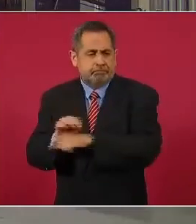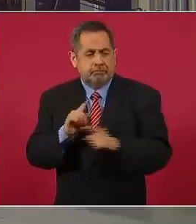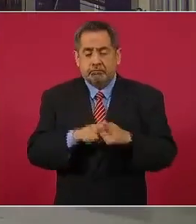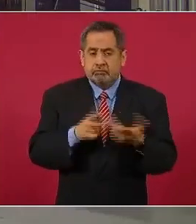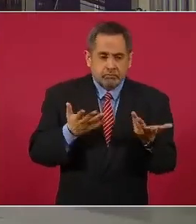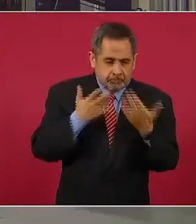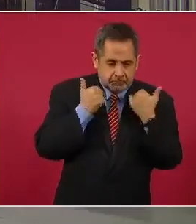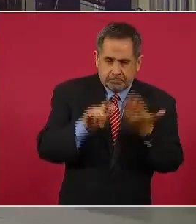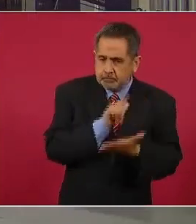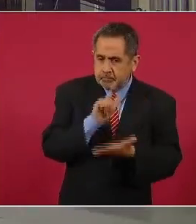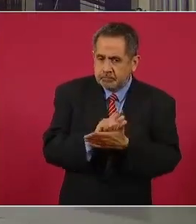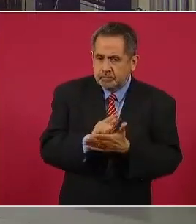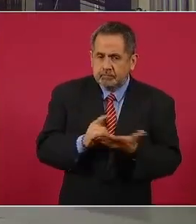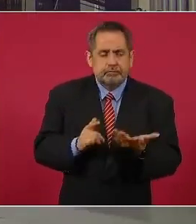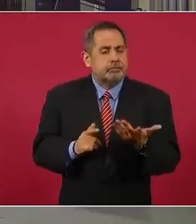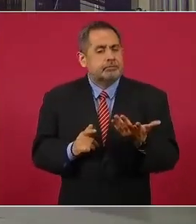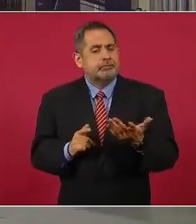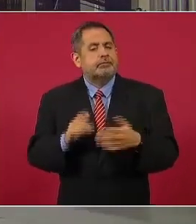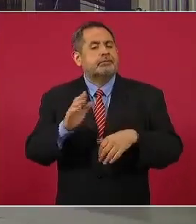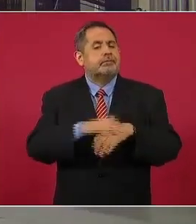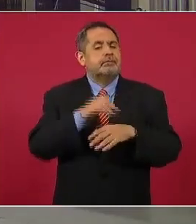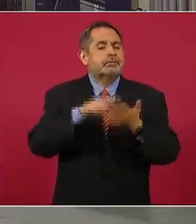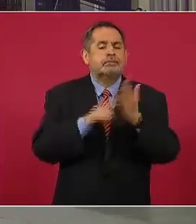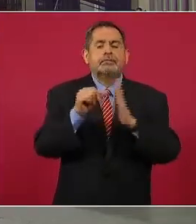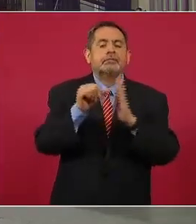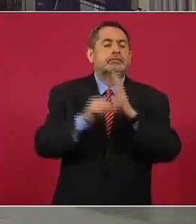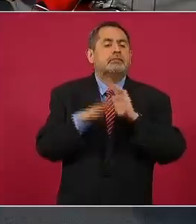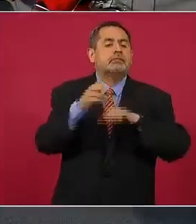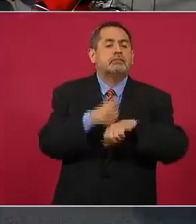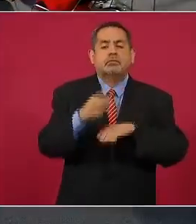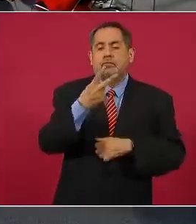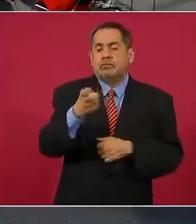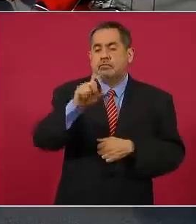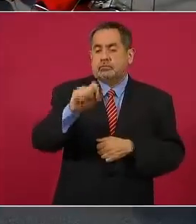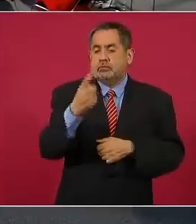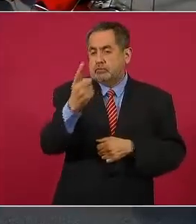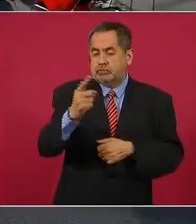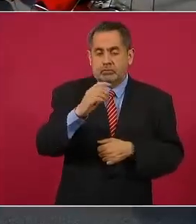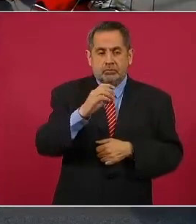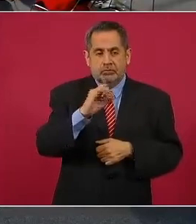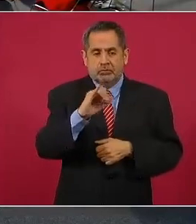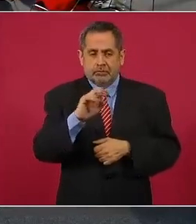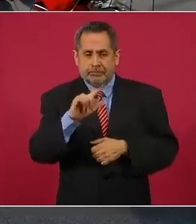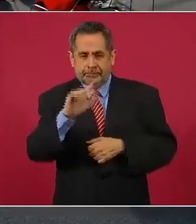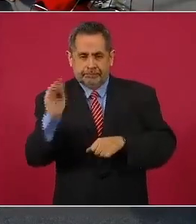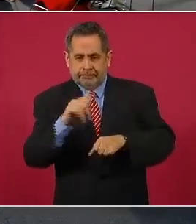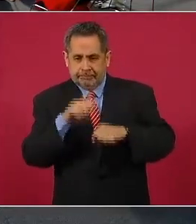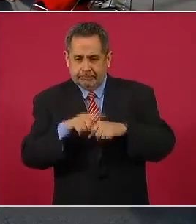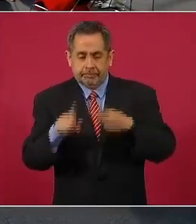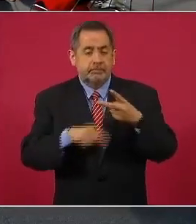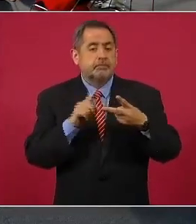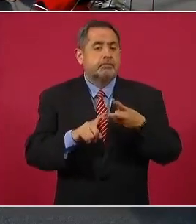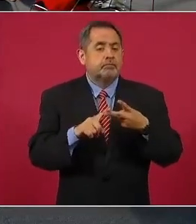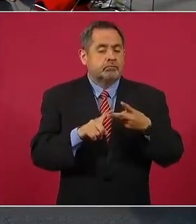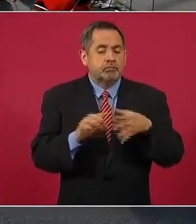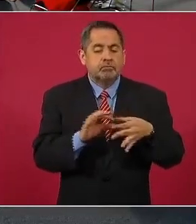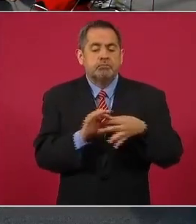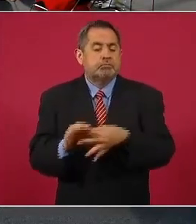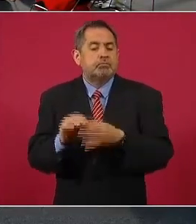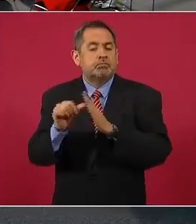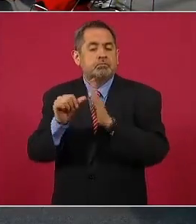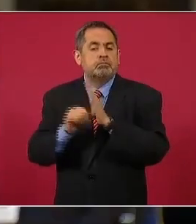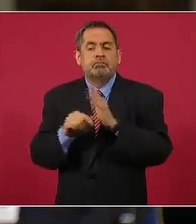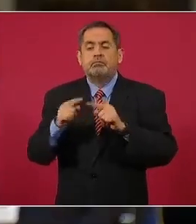es por el tema del código del artículo 21.11 del Código Civil Federal y los artículos correlativos de